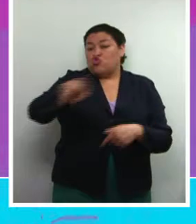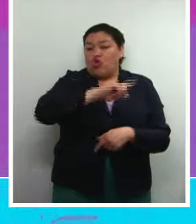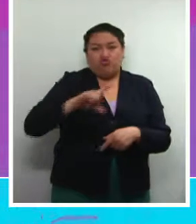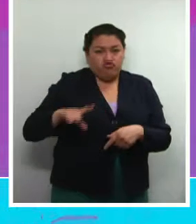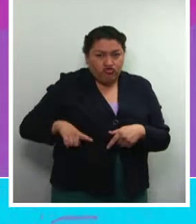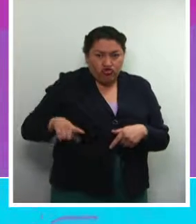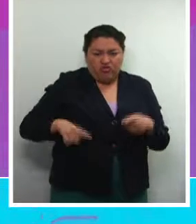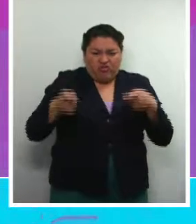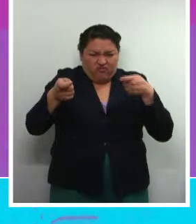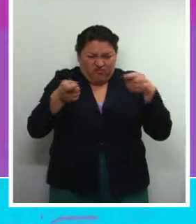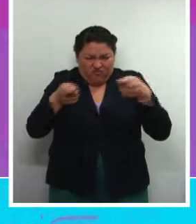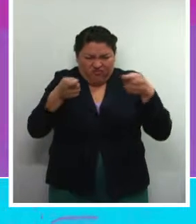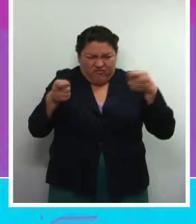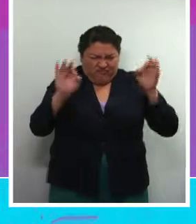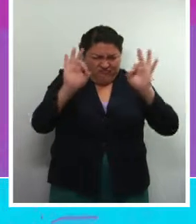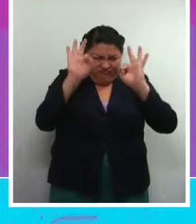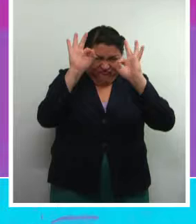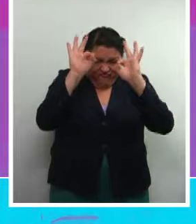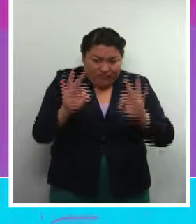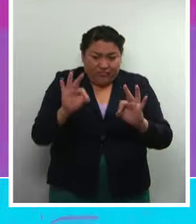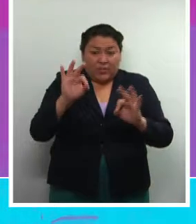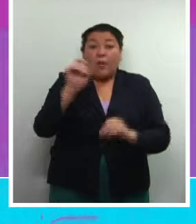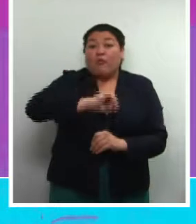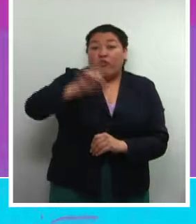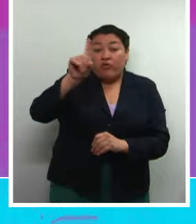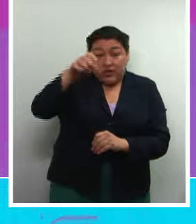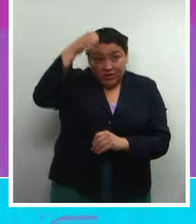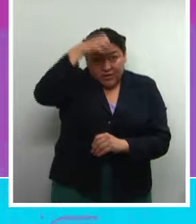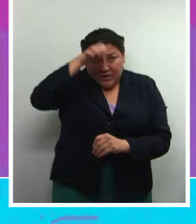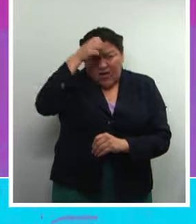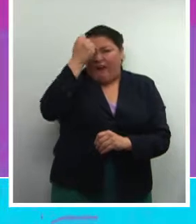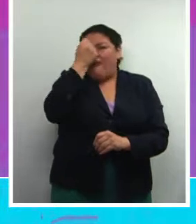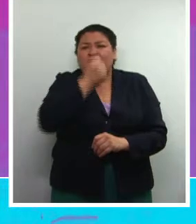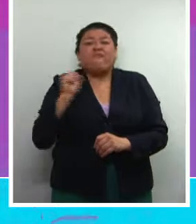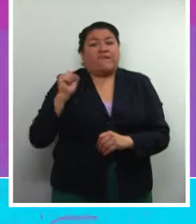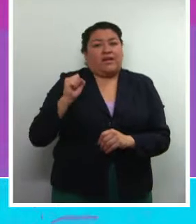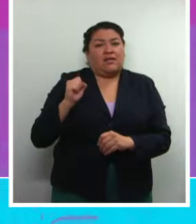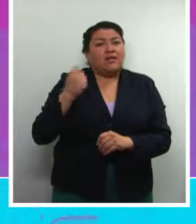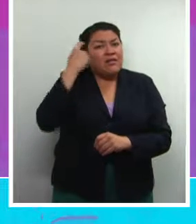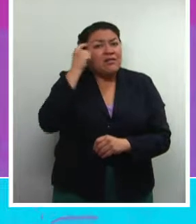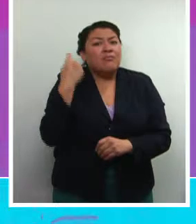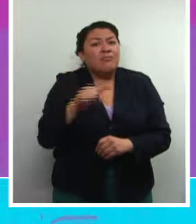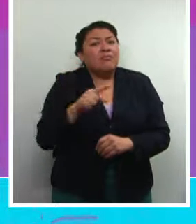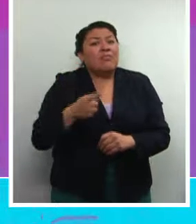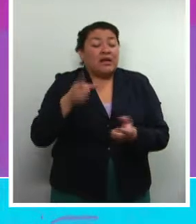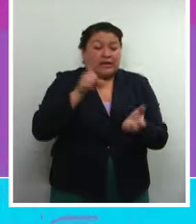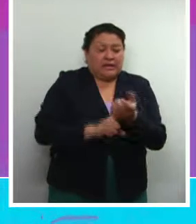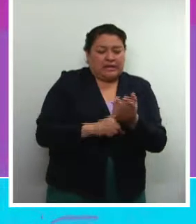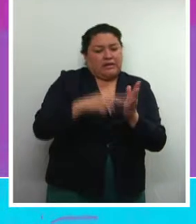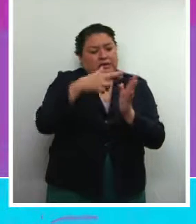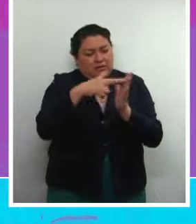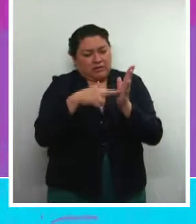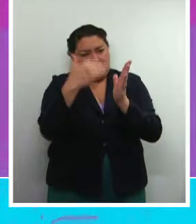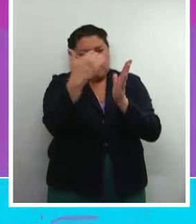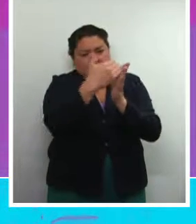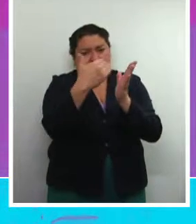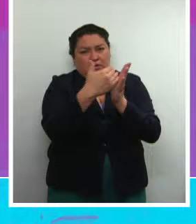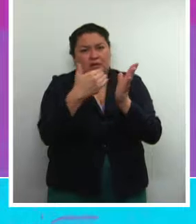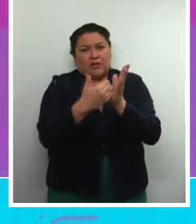a través de un gobierno profesional, honesto y efectivo, en el que se establezcan las políticas